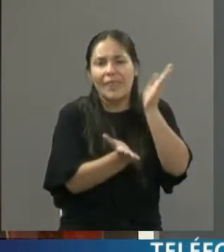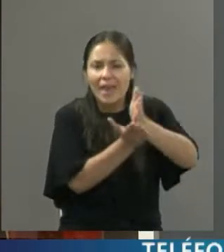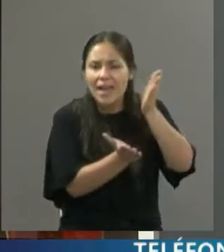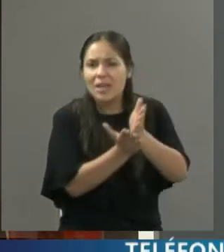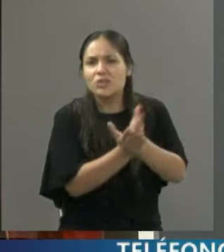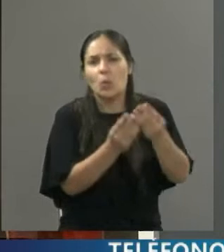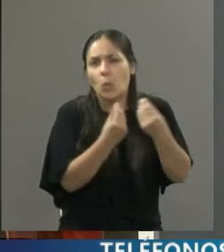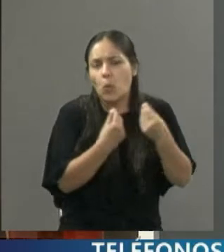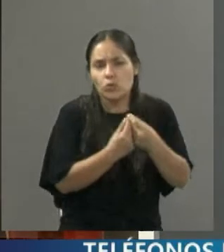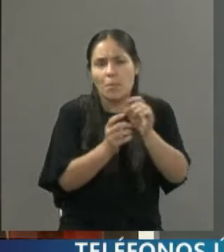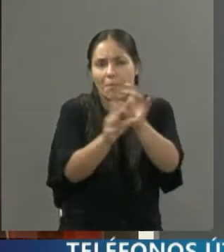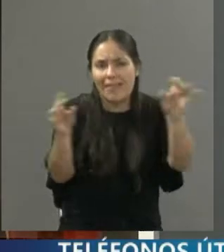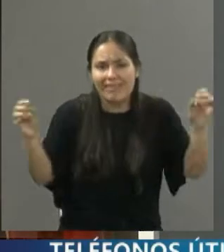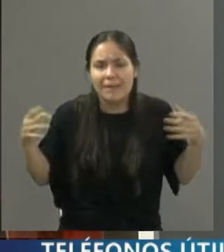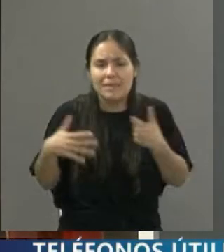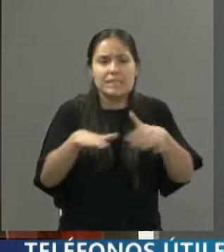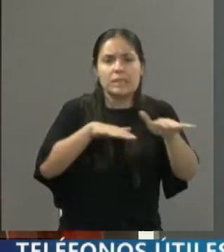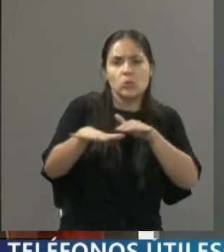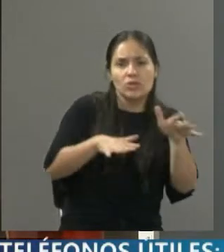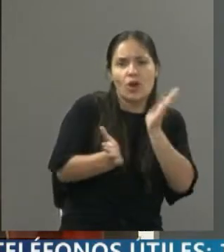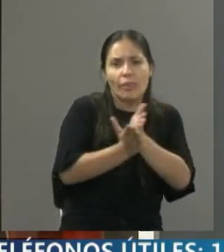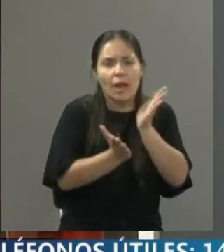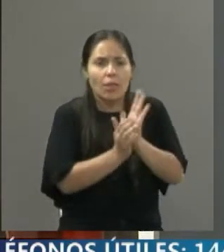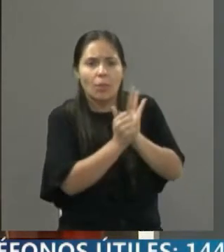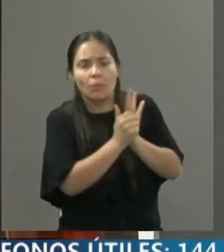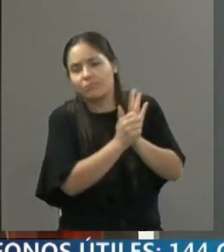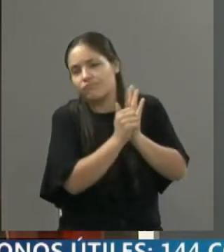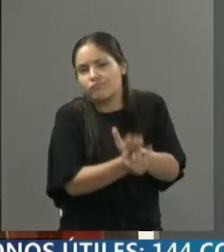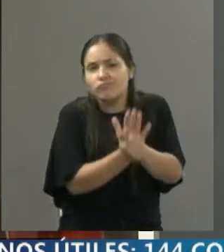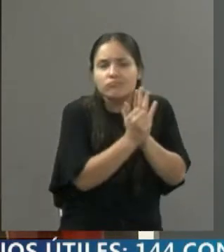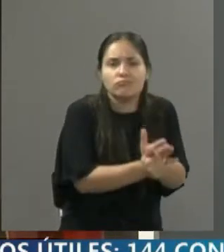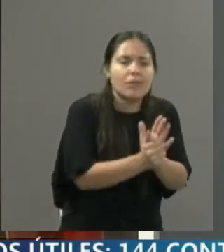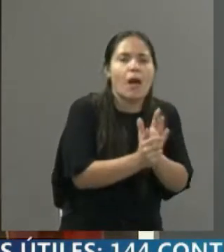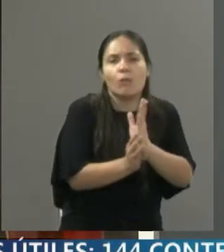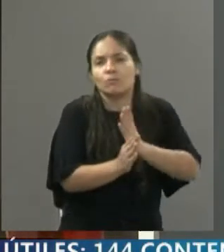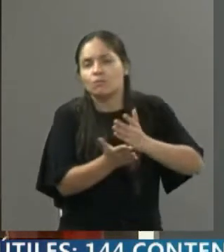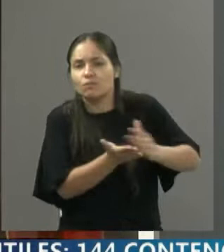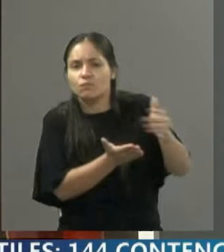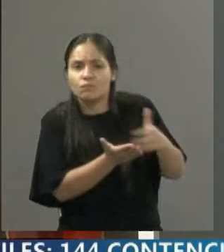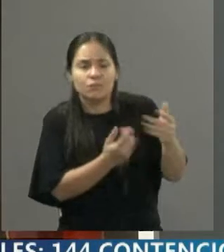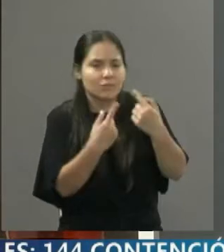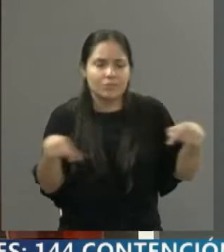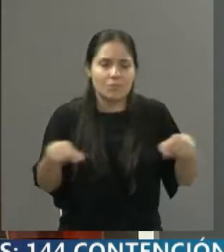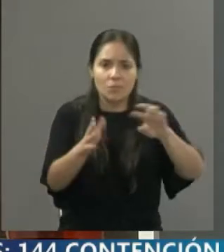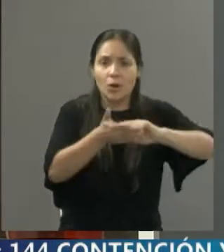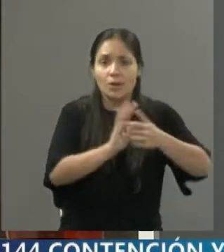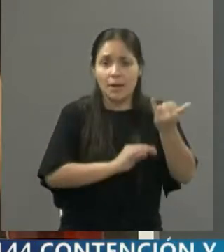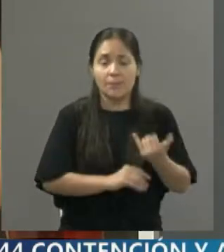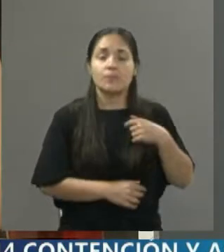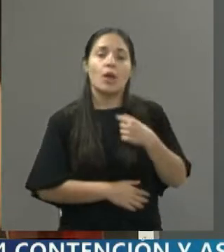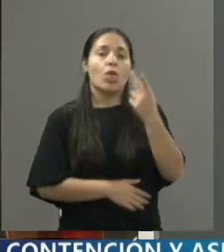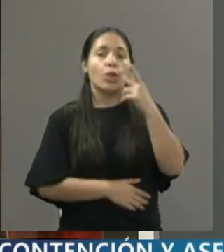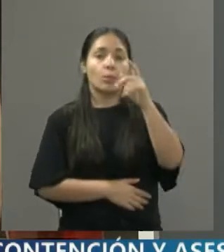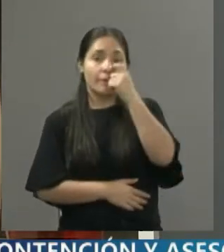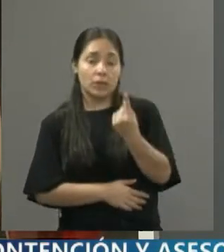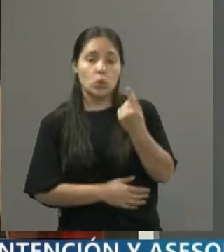la pandemia generó esa situación, digo, y así si ustedes han hecho alguna comparación, ¿cómo ha sido esa comparación con este